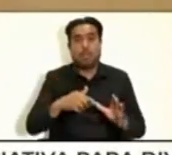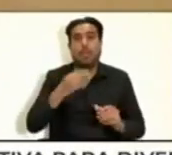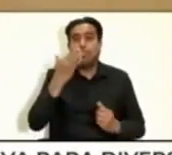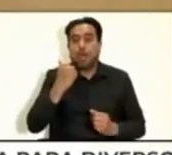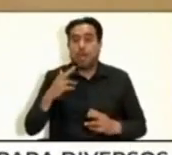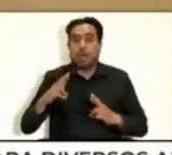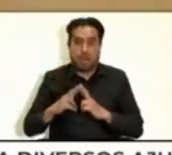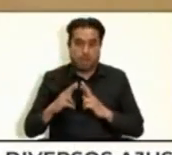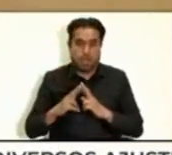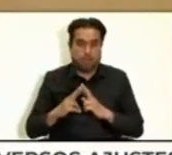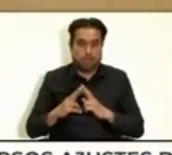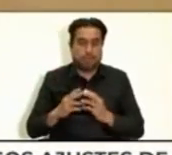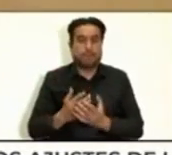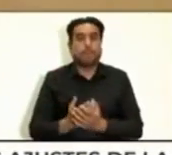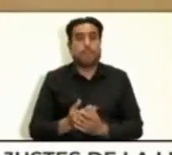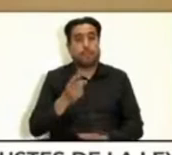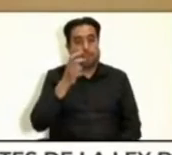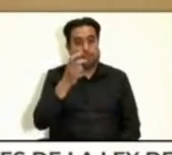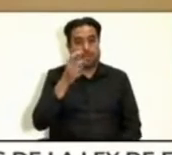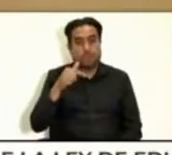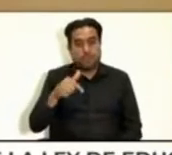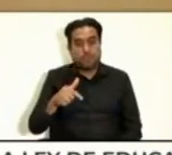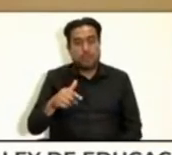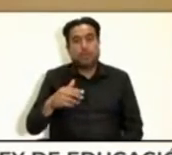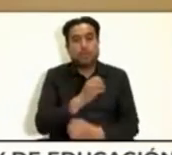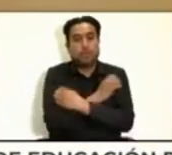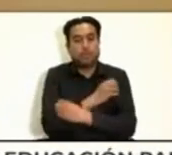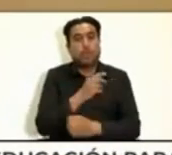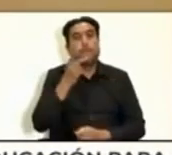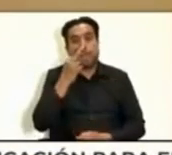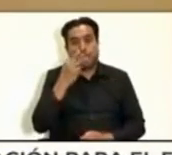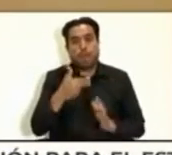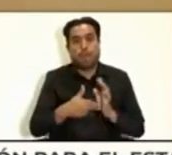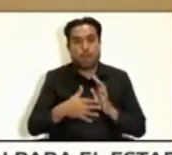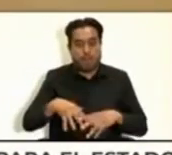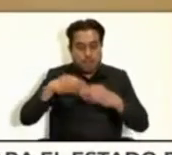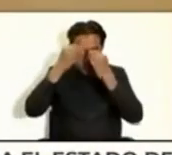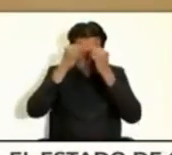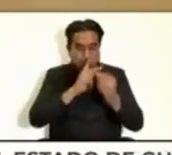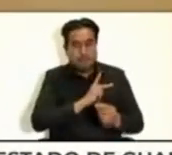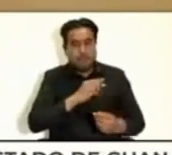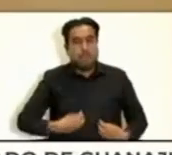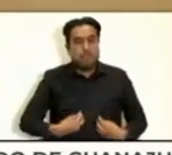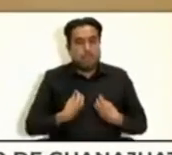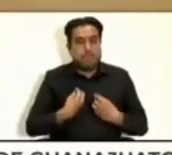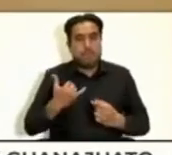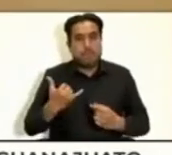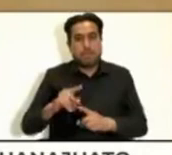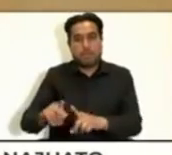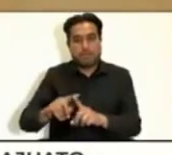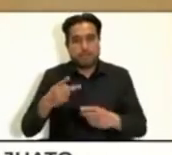asimismo la educación es una herramienta para poder mejorar las condiciones de vida de las personas